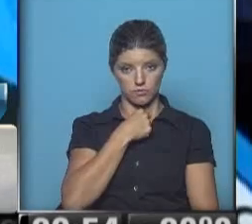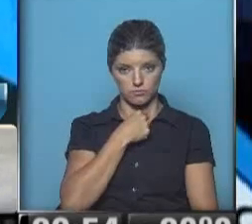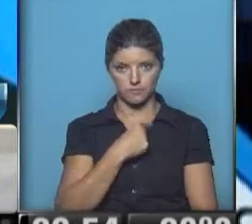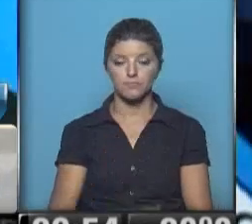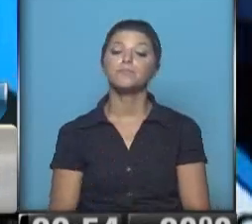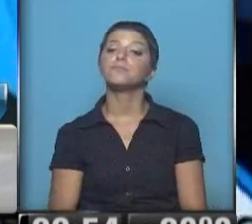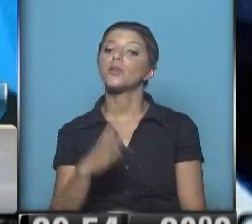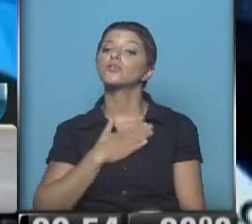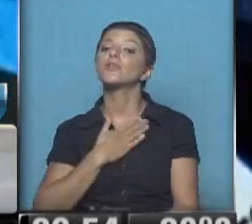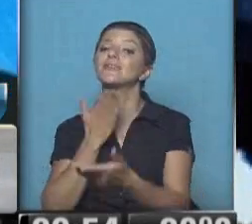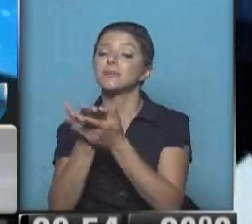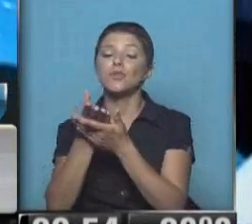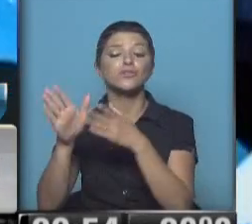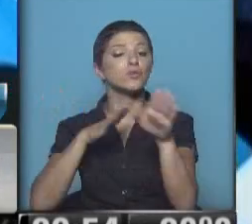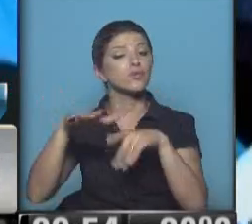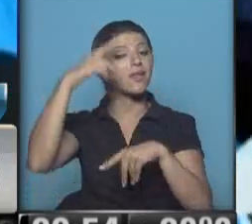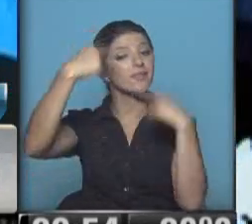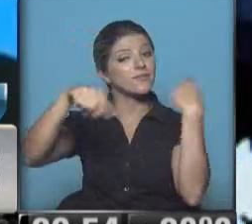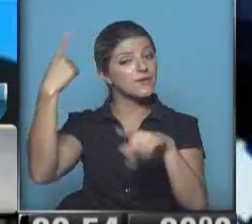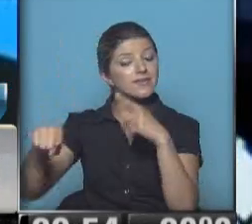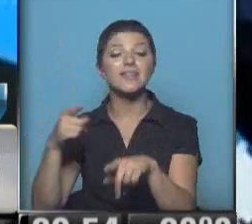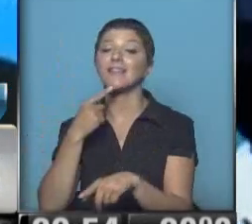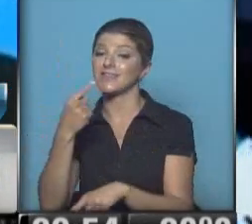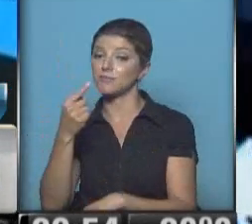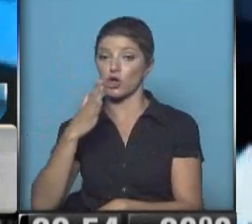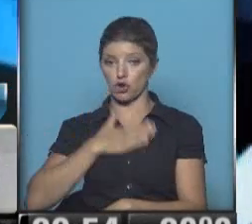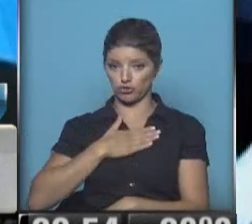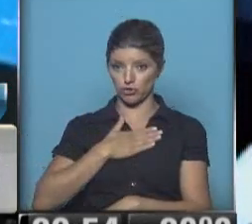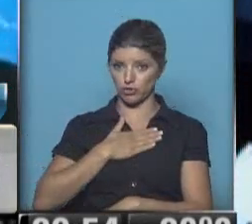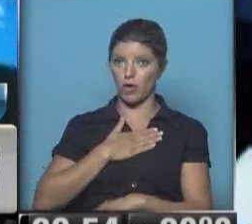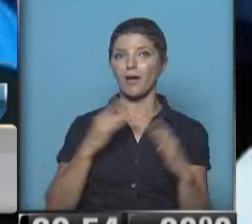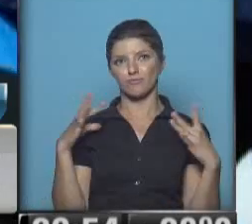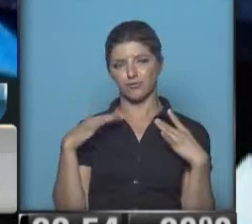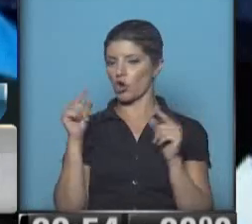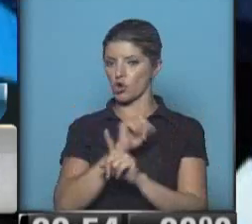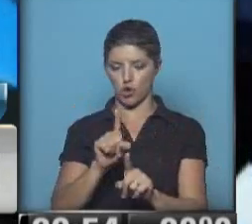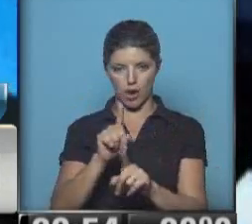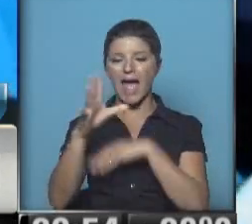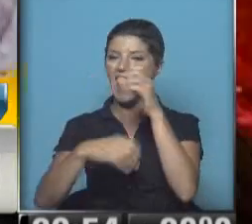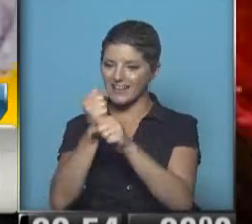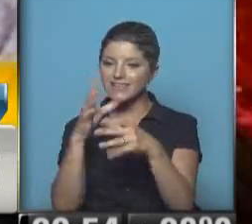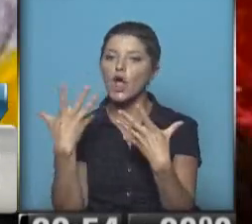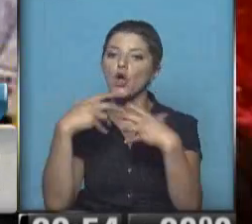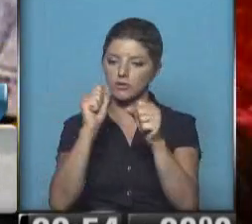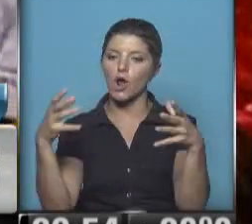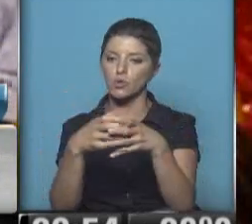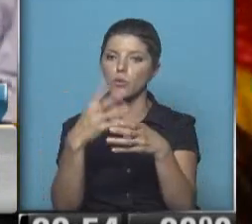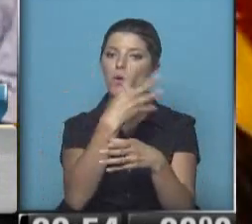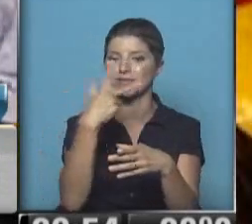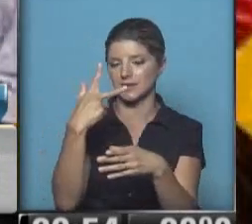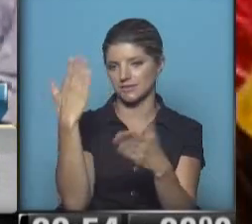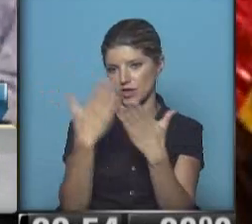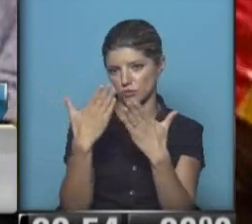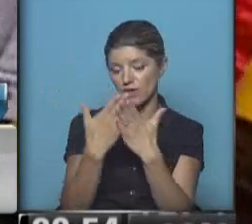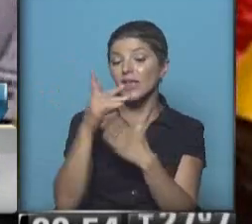Le dijimos en varias ocasiones que nosotros no íbamos a descansar y no vamos a descansar hasta encontrarlos, que la Navidad para